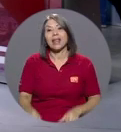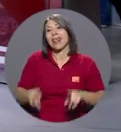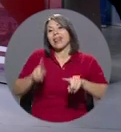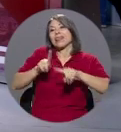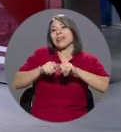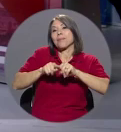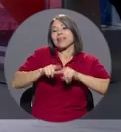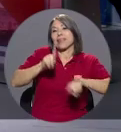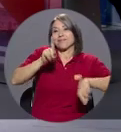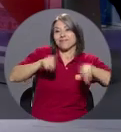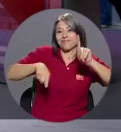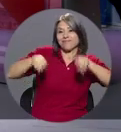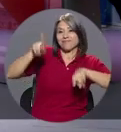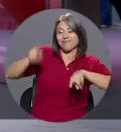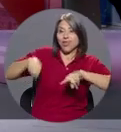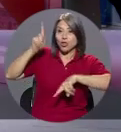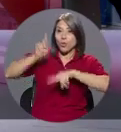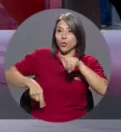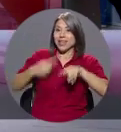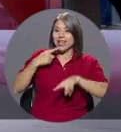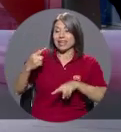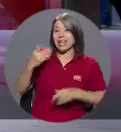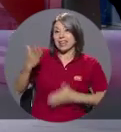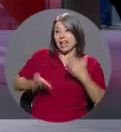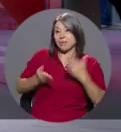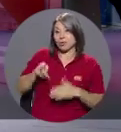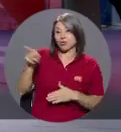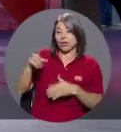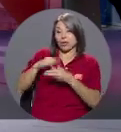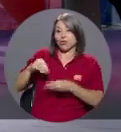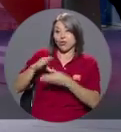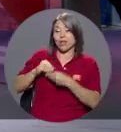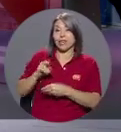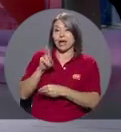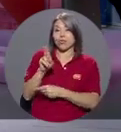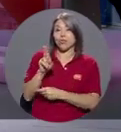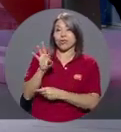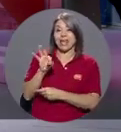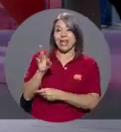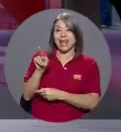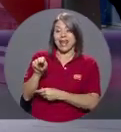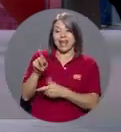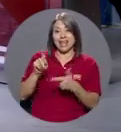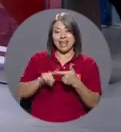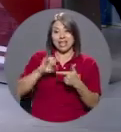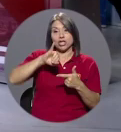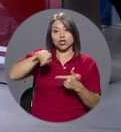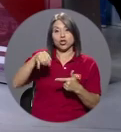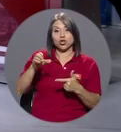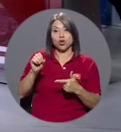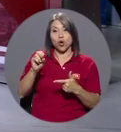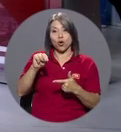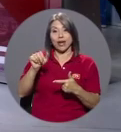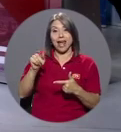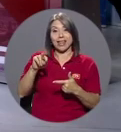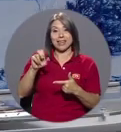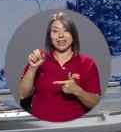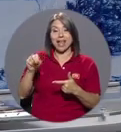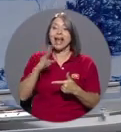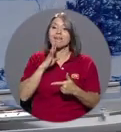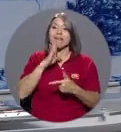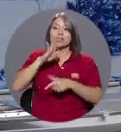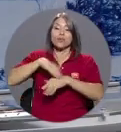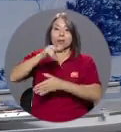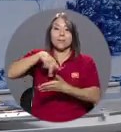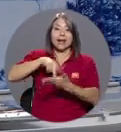es distinto, porque no te podría decir, tal vez tú nos puedes contar en el caso de la UTN y Jonathan en el caso del Parque Marino. Por ejemplo, en el caso